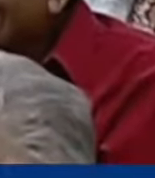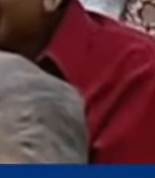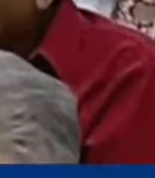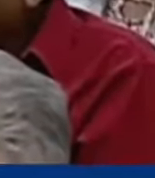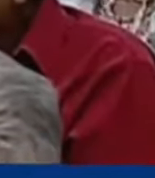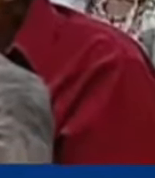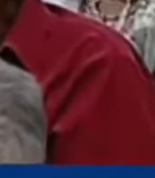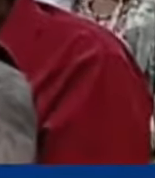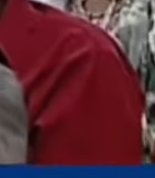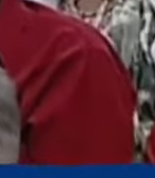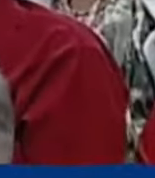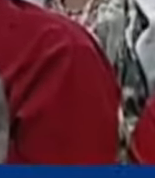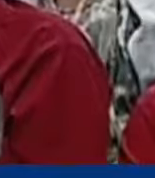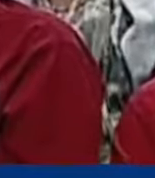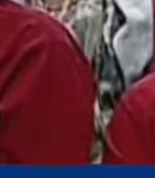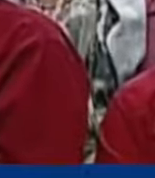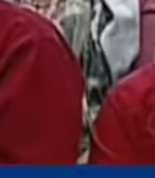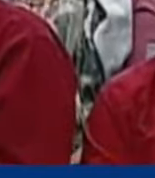Tenemos una